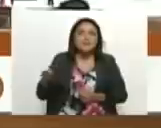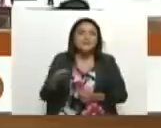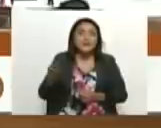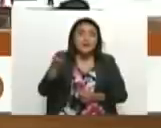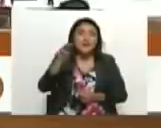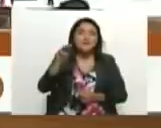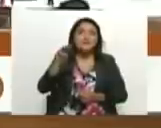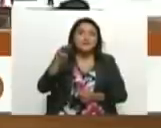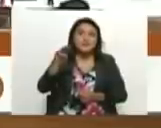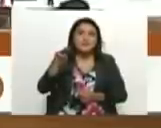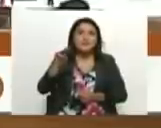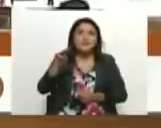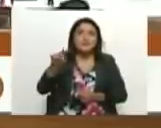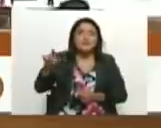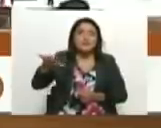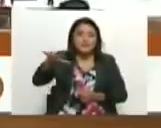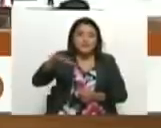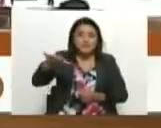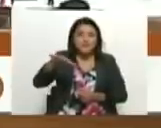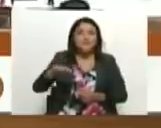por disposición,